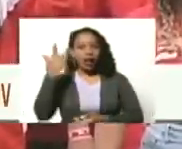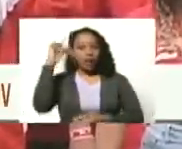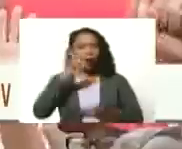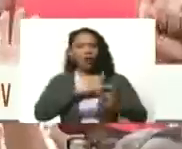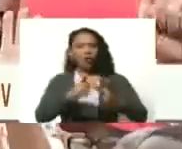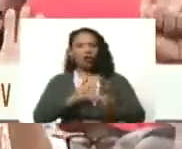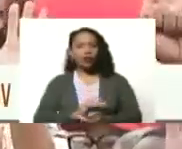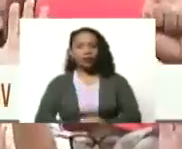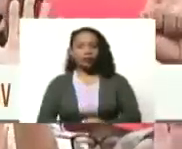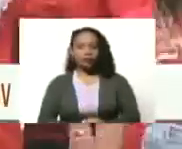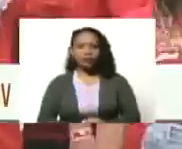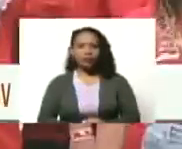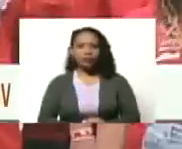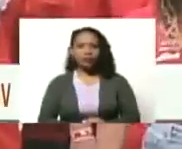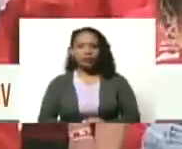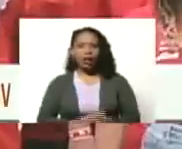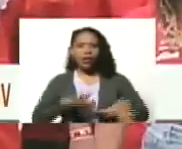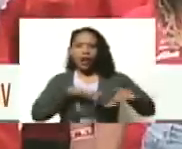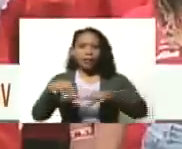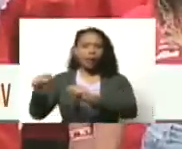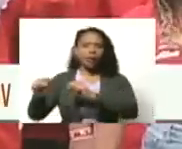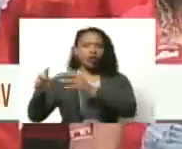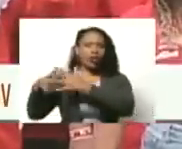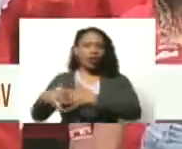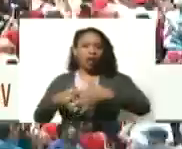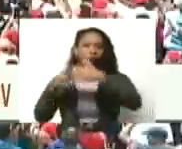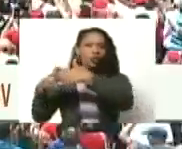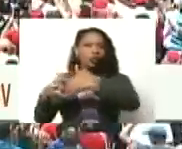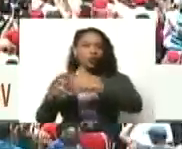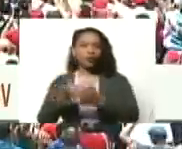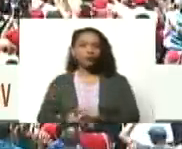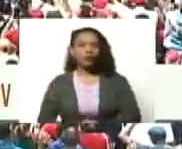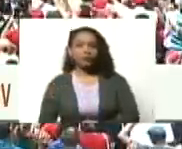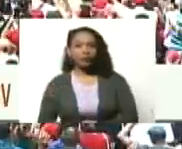voluntad del imperialismo norteamericano